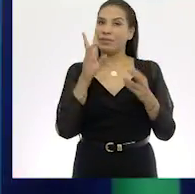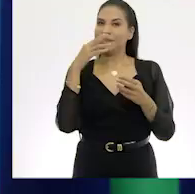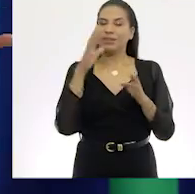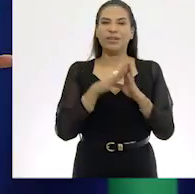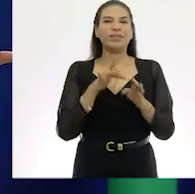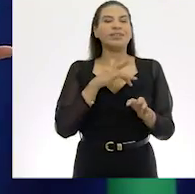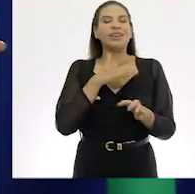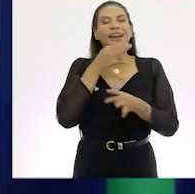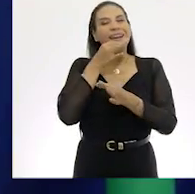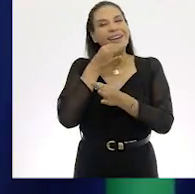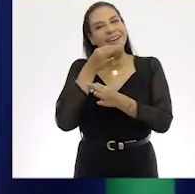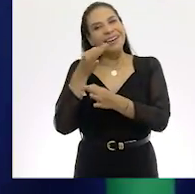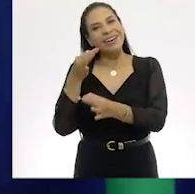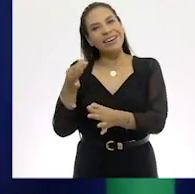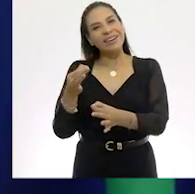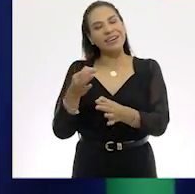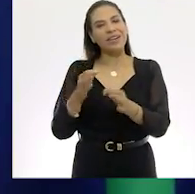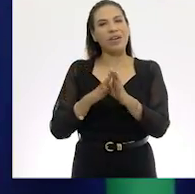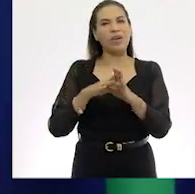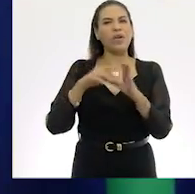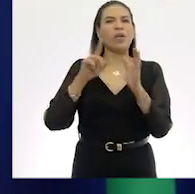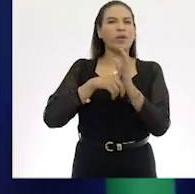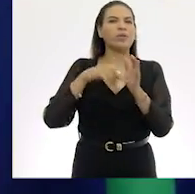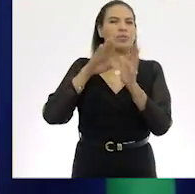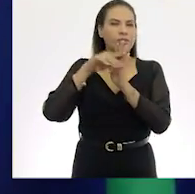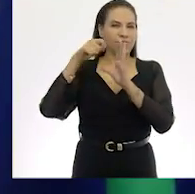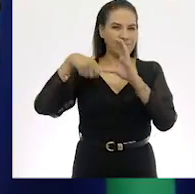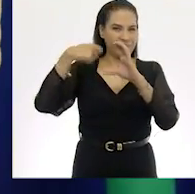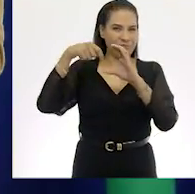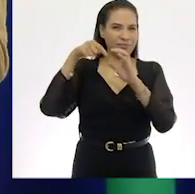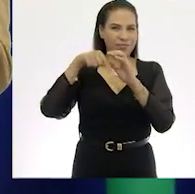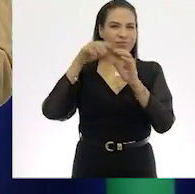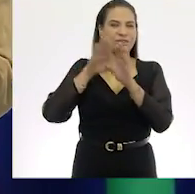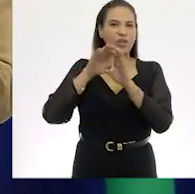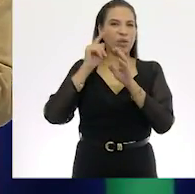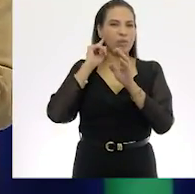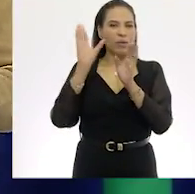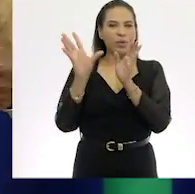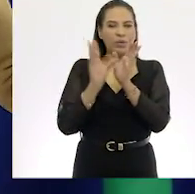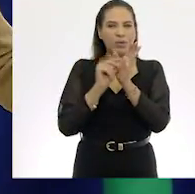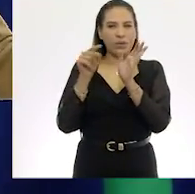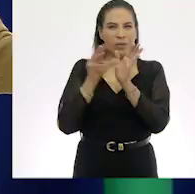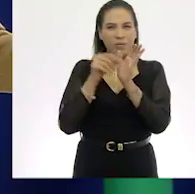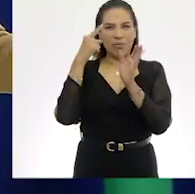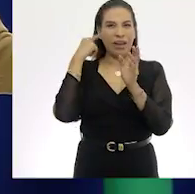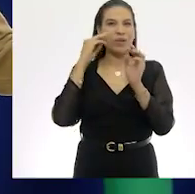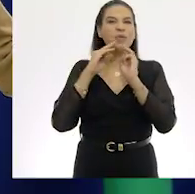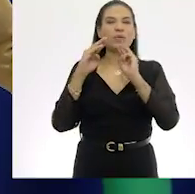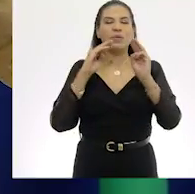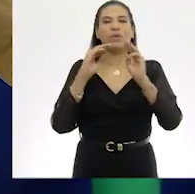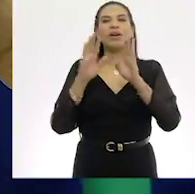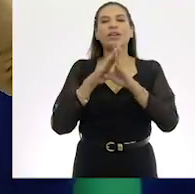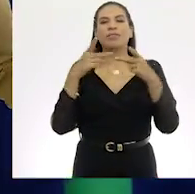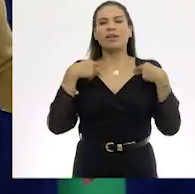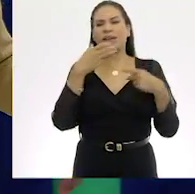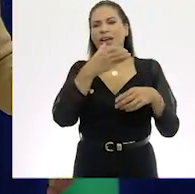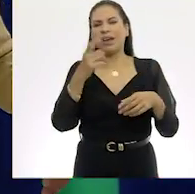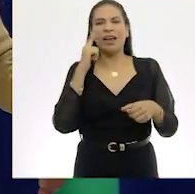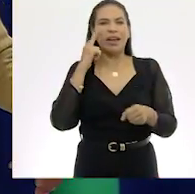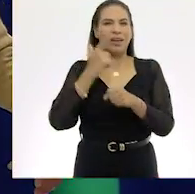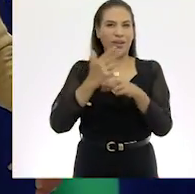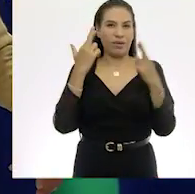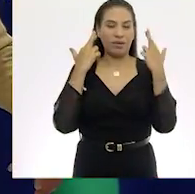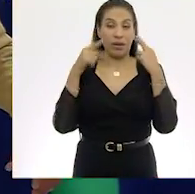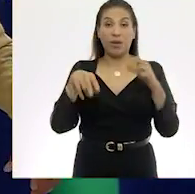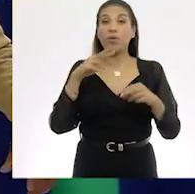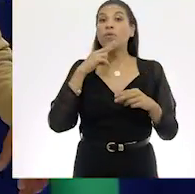sintió cautivada. Grabó los mugidos y los transmitió en su programa de radio. Un campesino se dio cuenta de que la